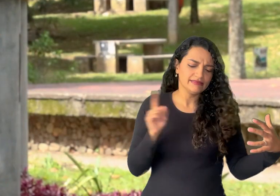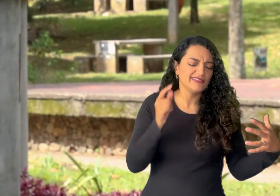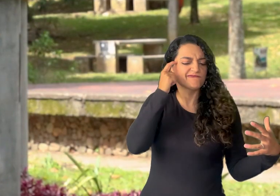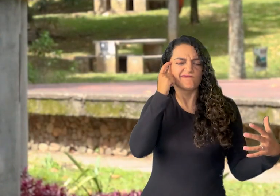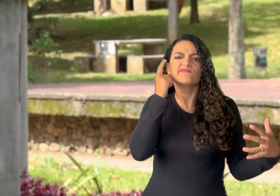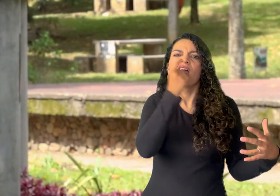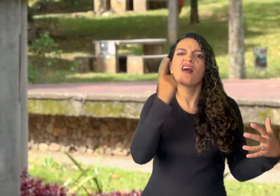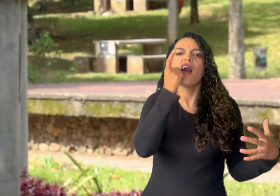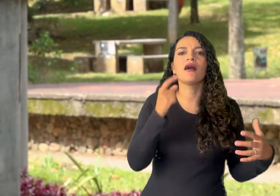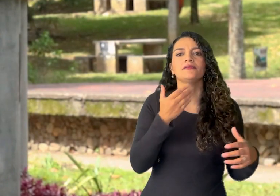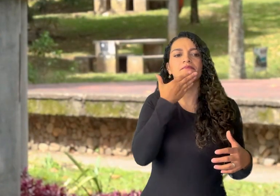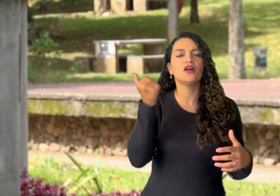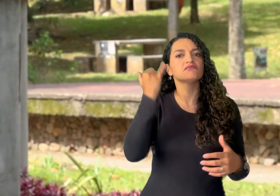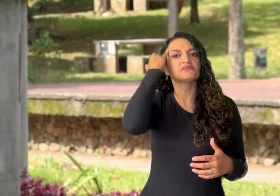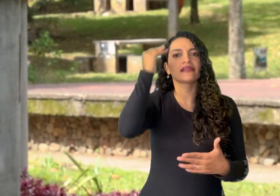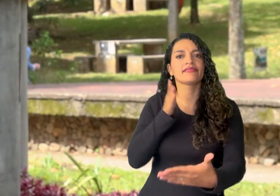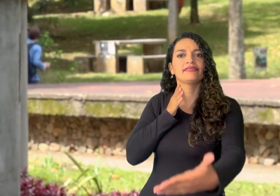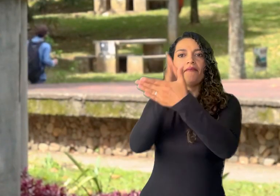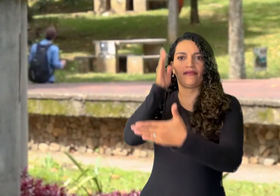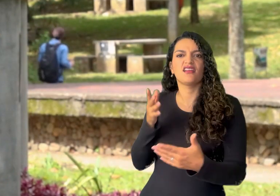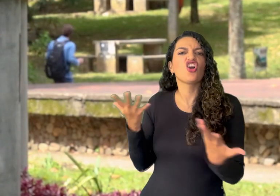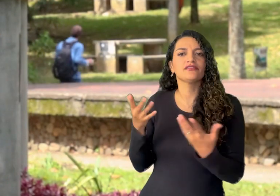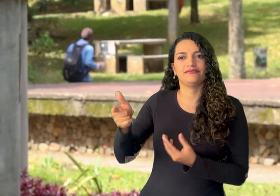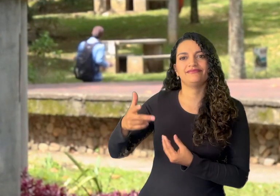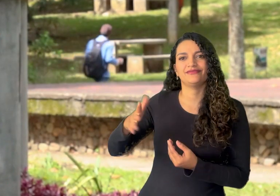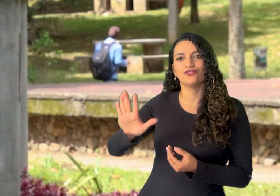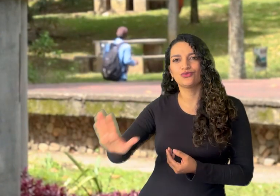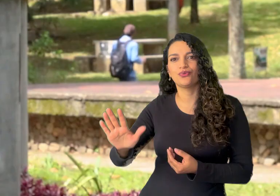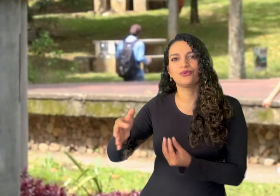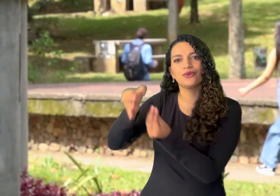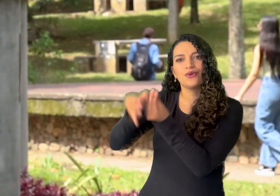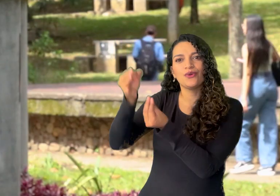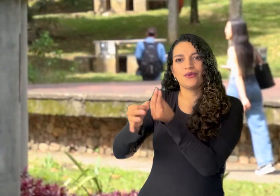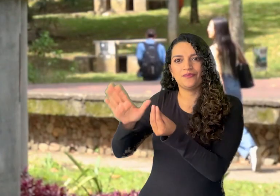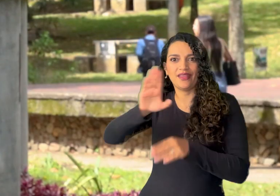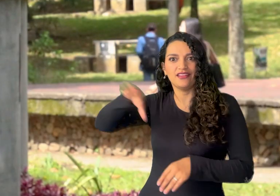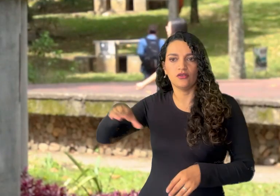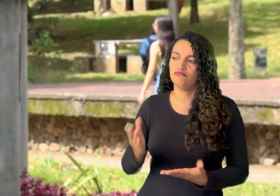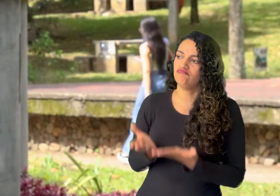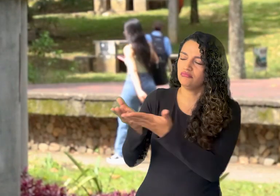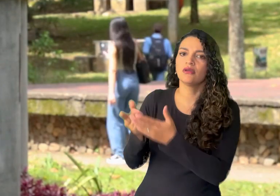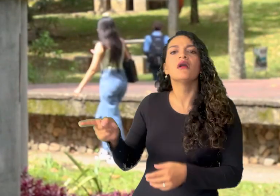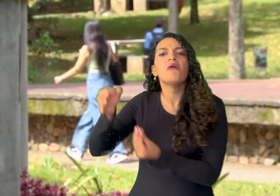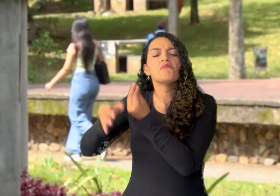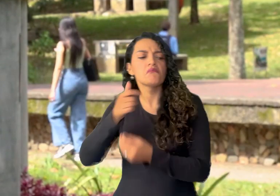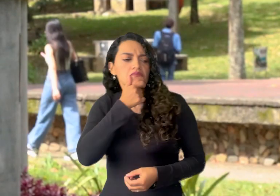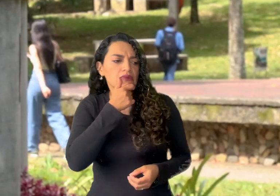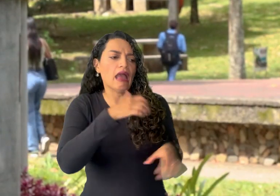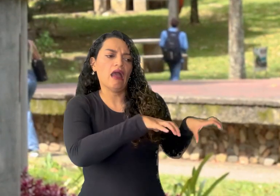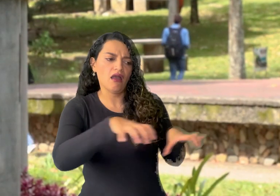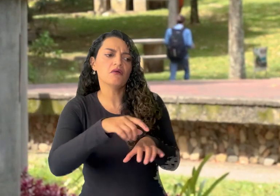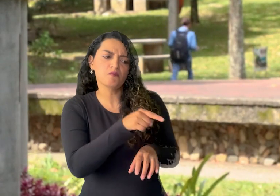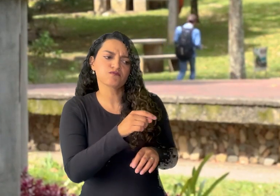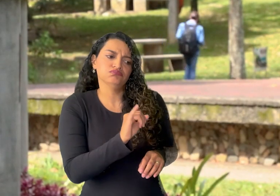decidieron presentar una acción de grupo. El Tribunal de Antioquia declaró probados los hechos, sin embargo, declaró